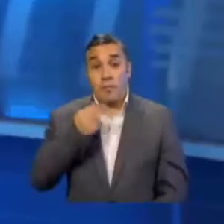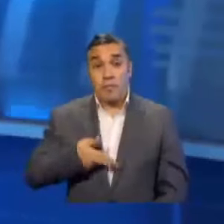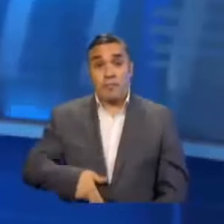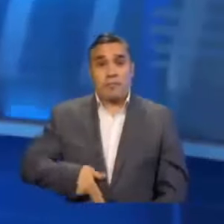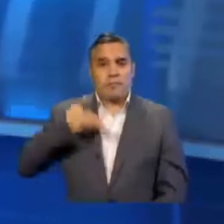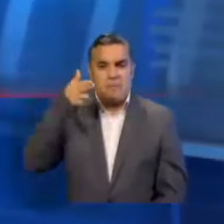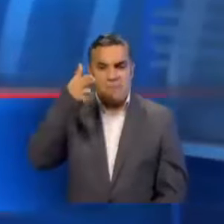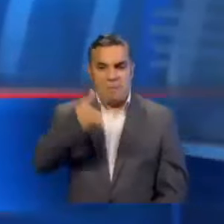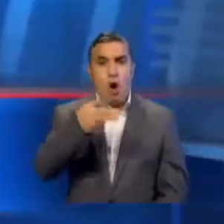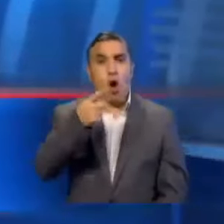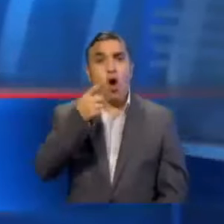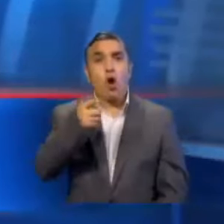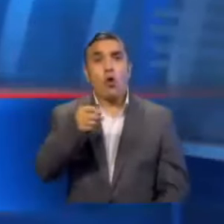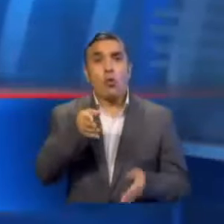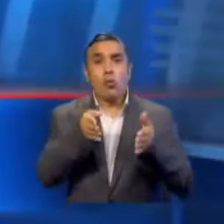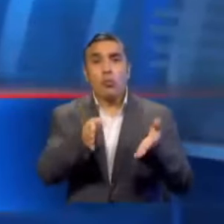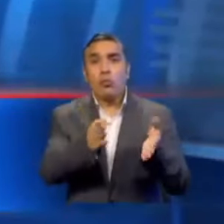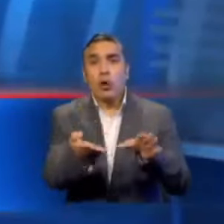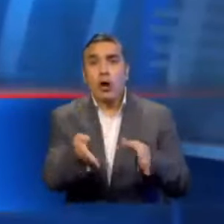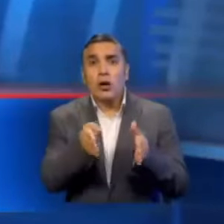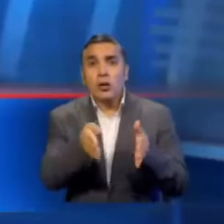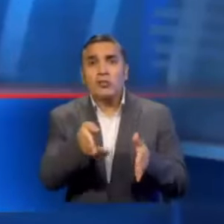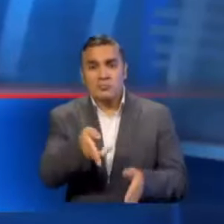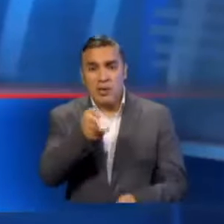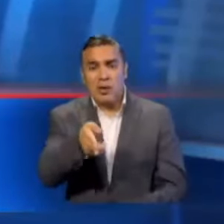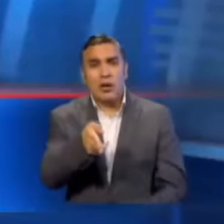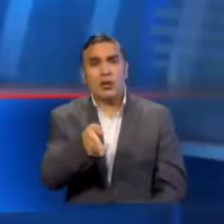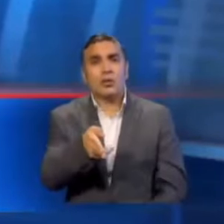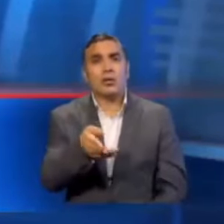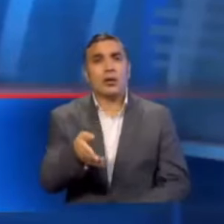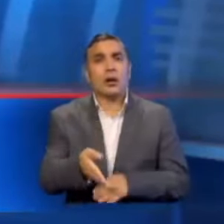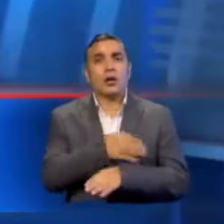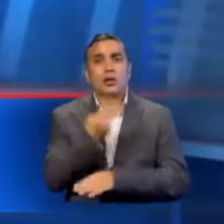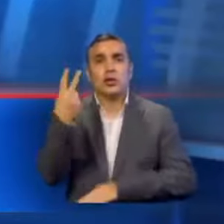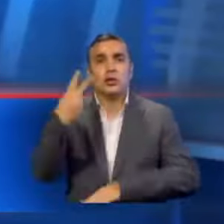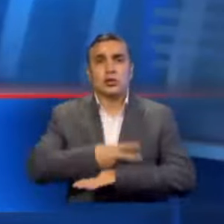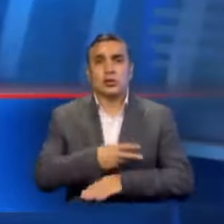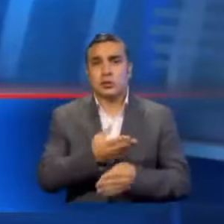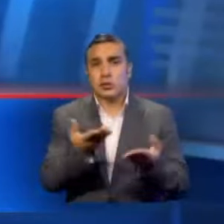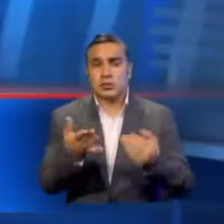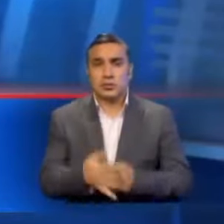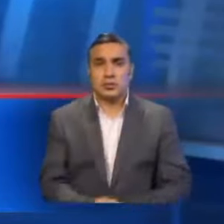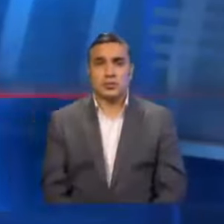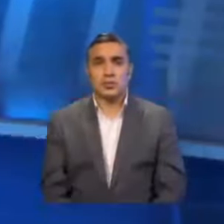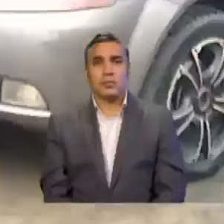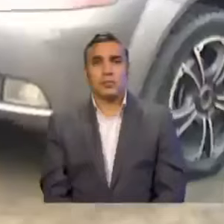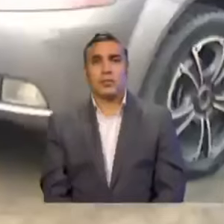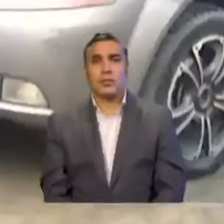dispararon contra el féretro de una persona asesinada hace dos días.